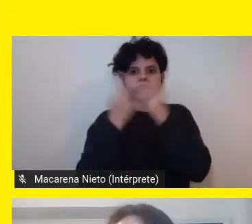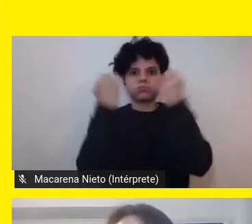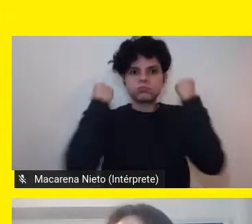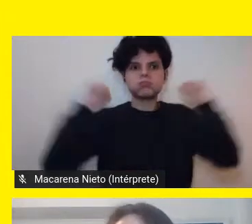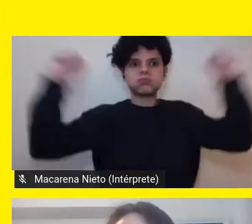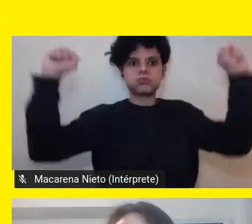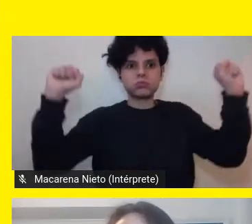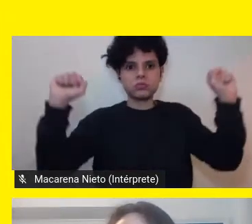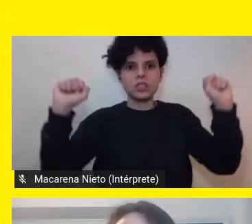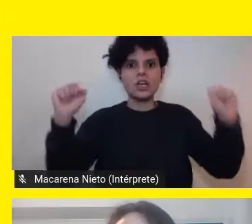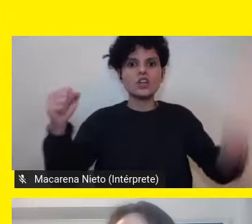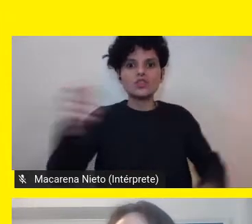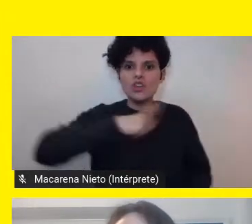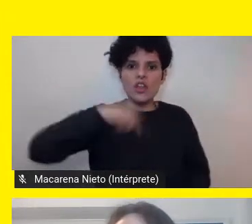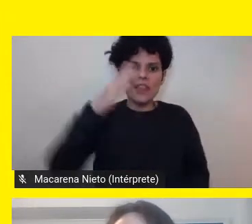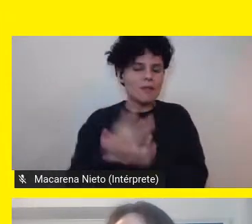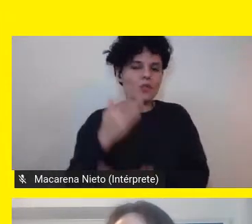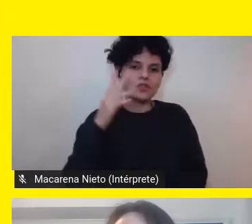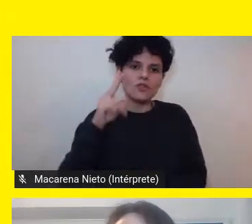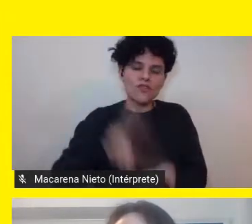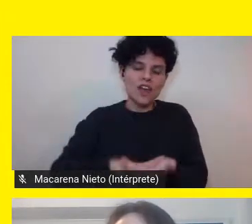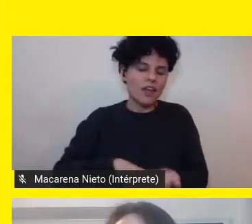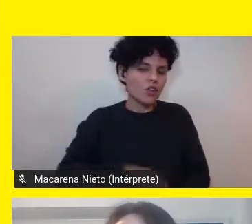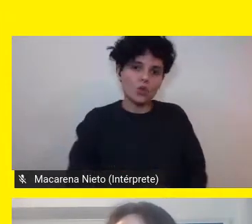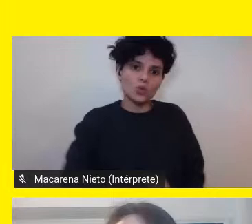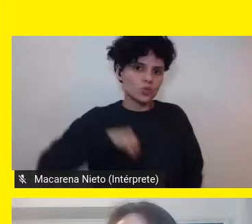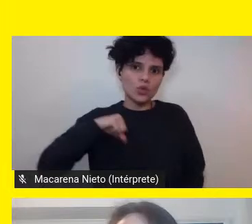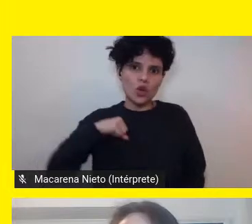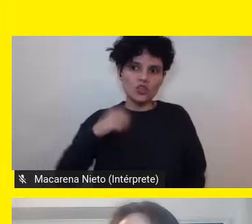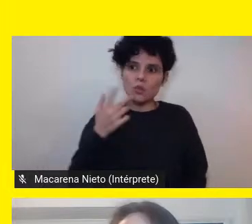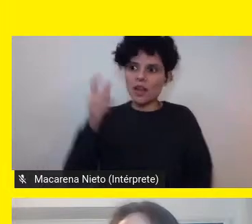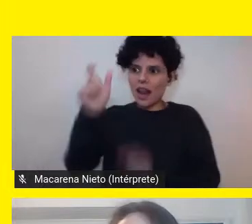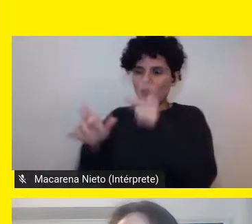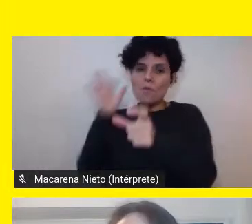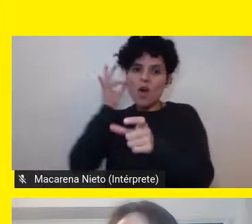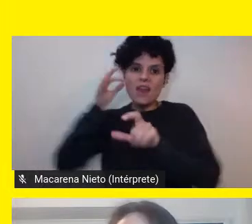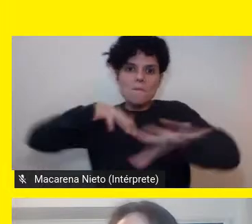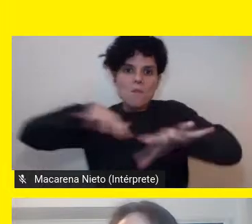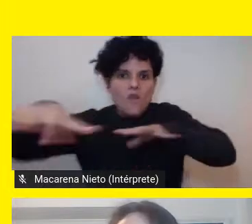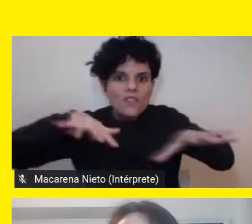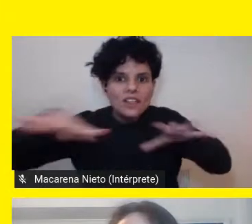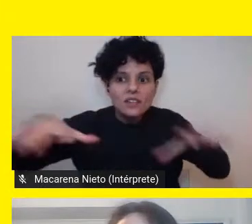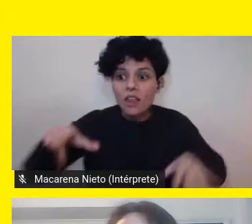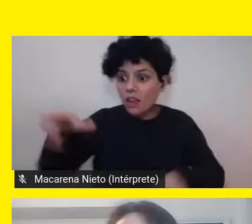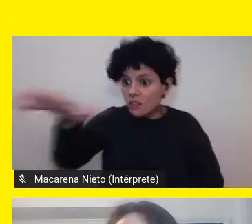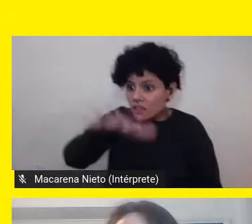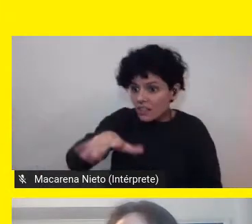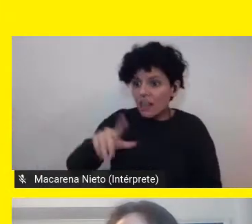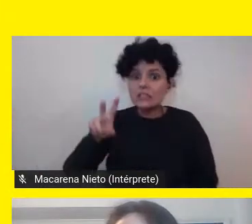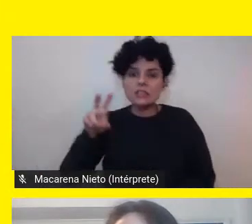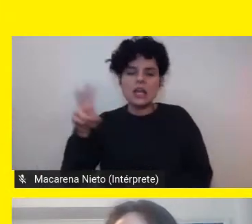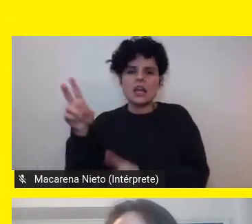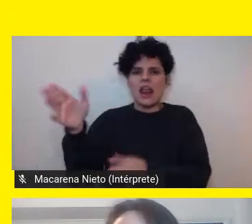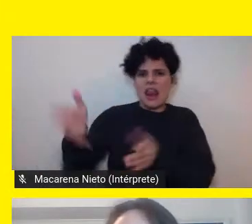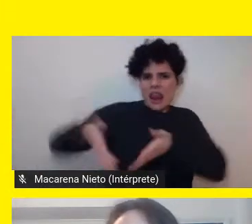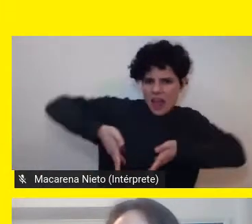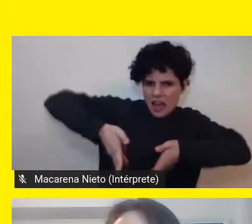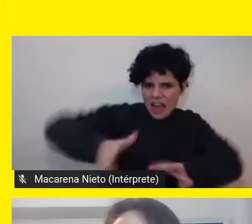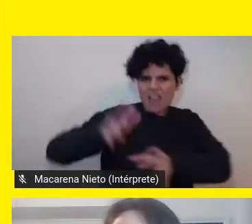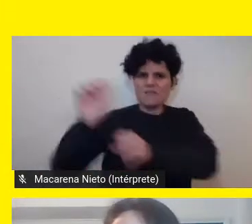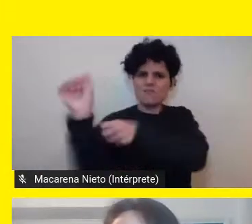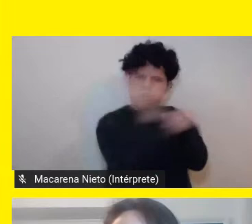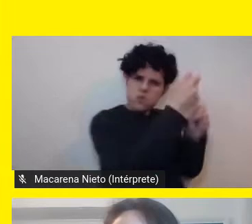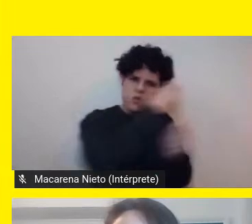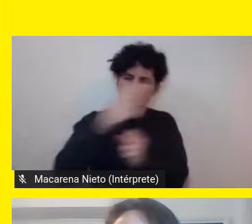movilizada. Porque estoy segura que sin las mujeres movilizadas y levantando las banderas en las calles y en el Congreso, no hubiese